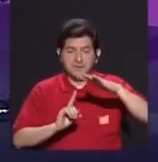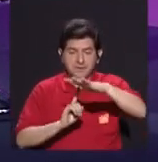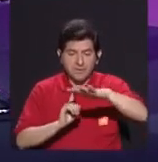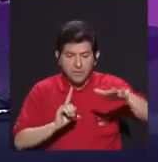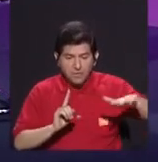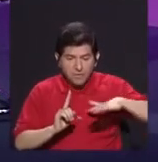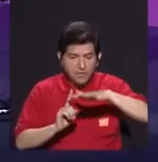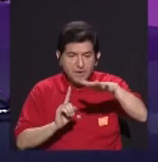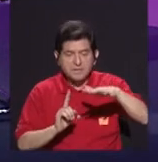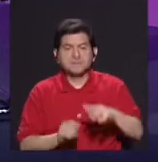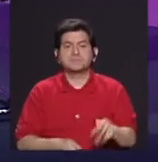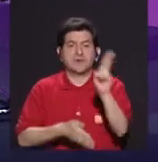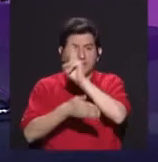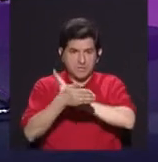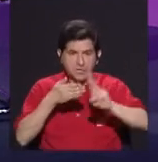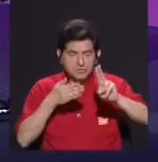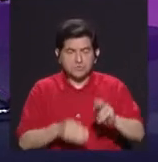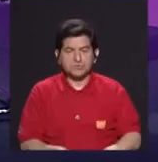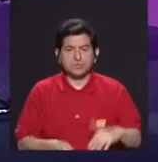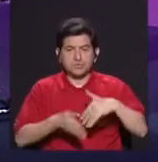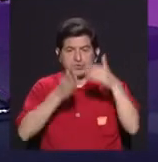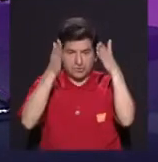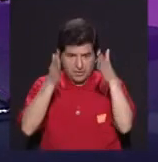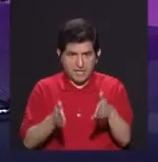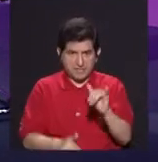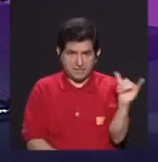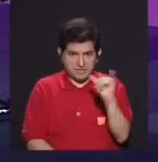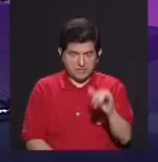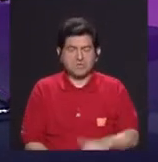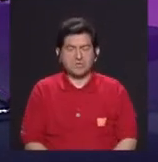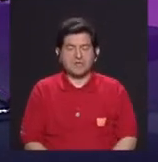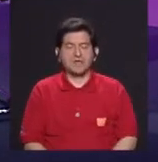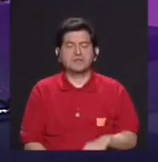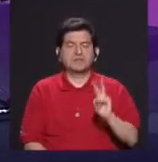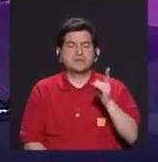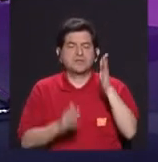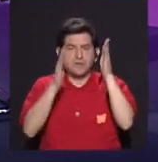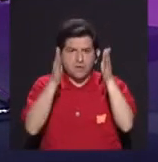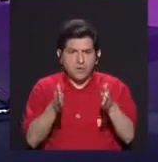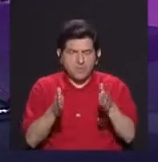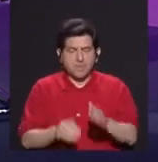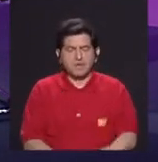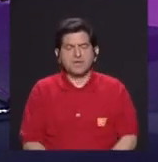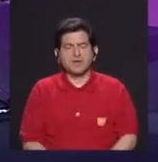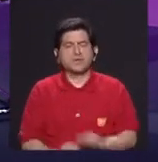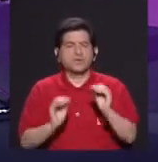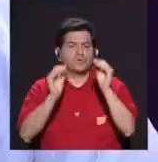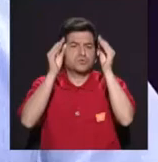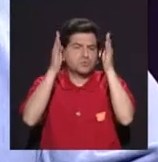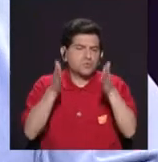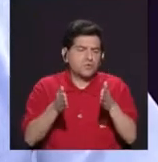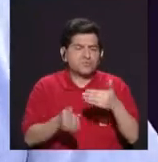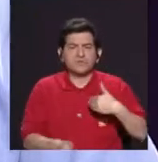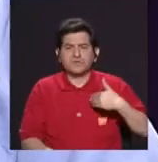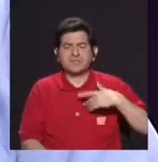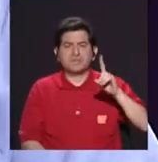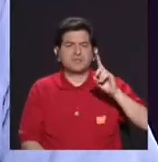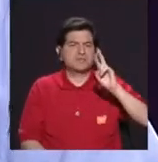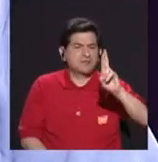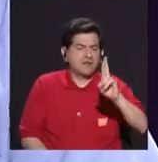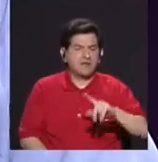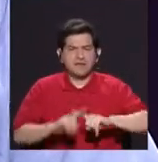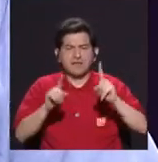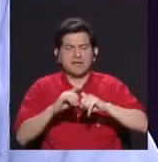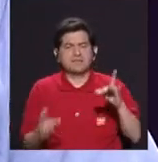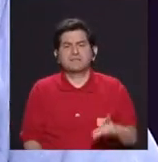en donde no solamente el estudiante sino también colegas profesores con doctorados no sé en diferentes tipos de